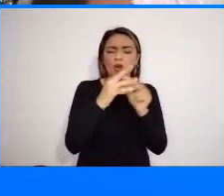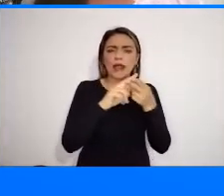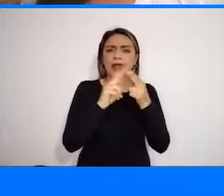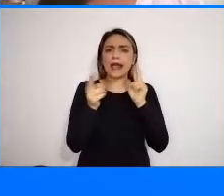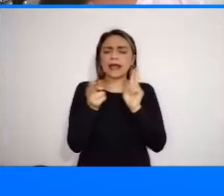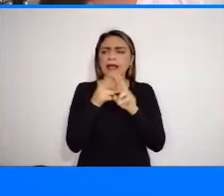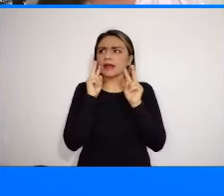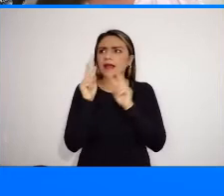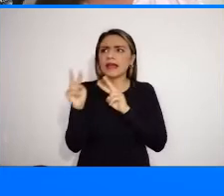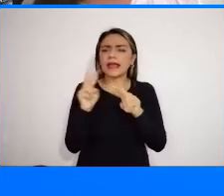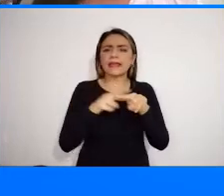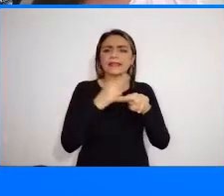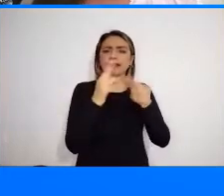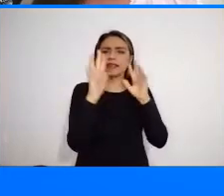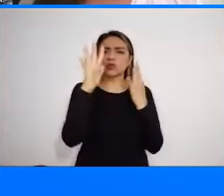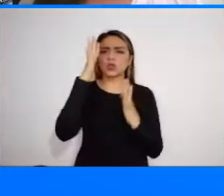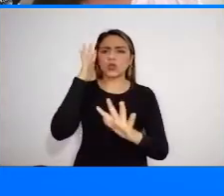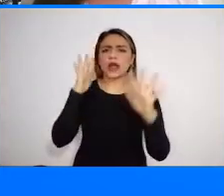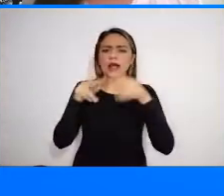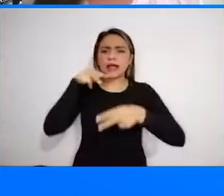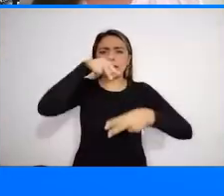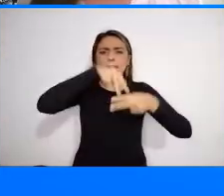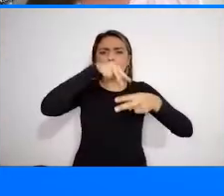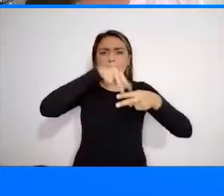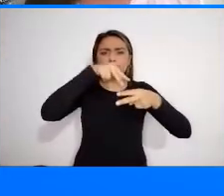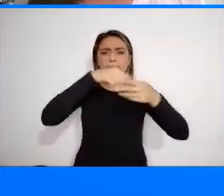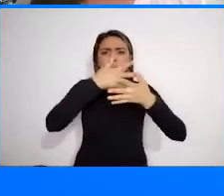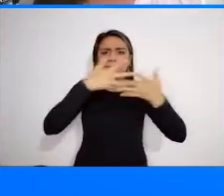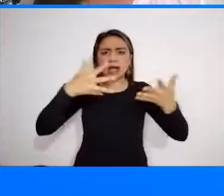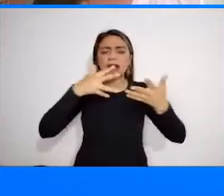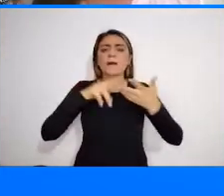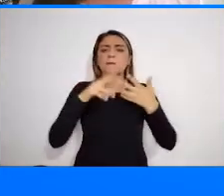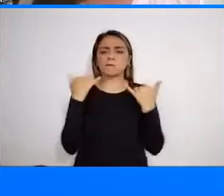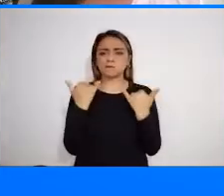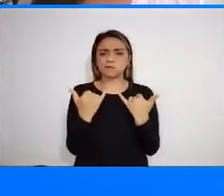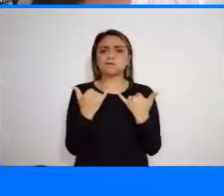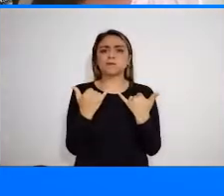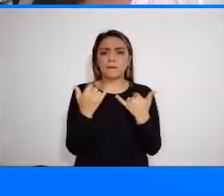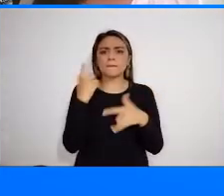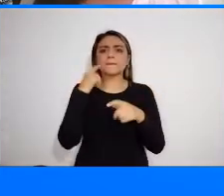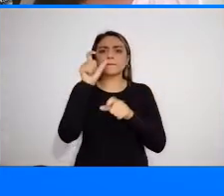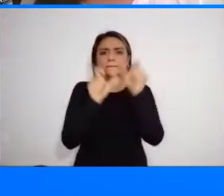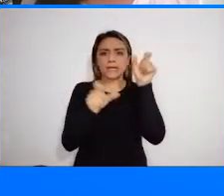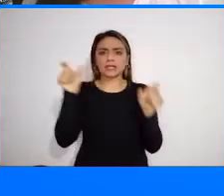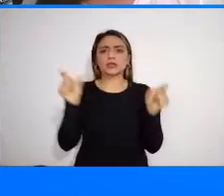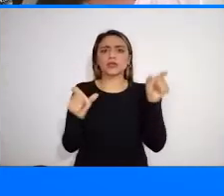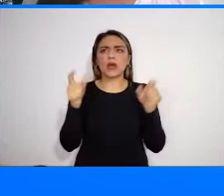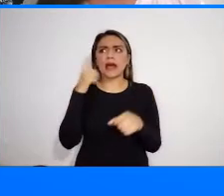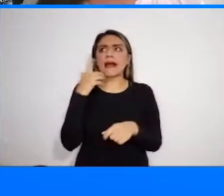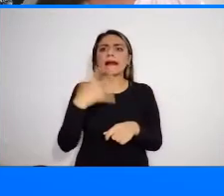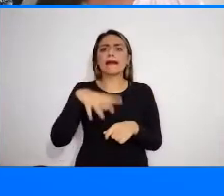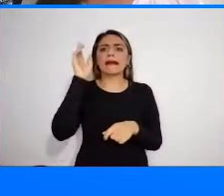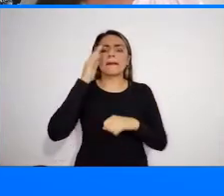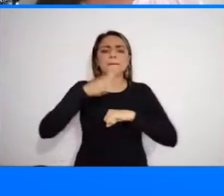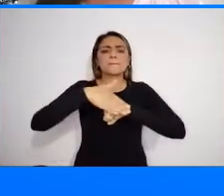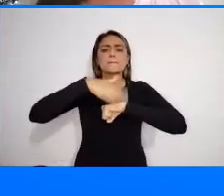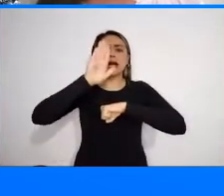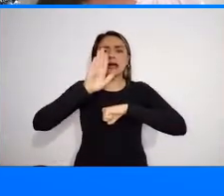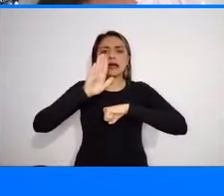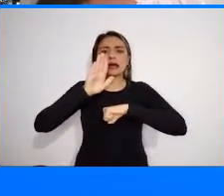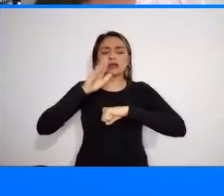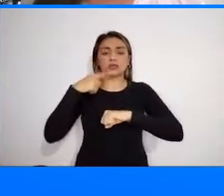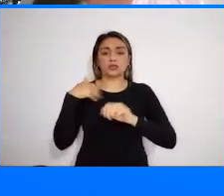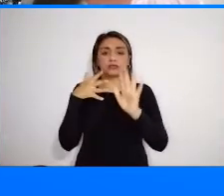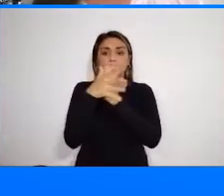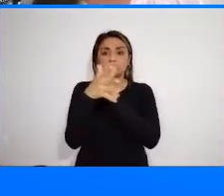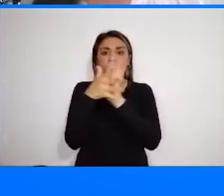contemplación de la naturaleza, de los recursos, pues lo tenemos muchas personas casi que de forma innata. Yo lo comento